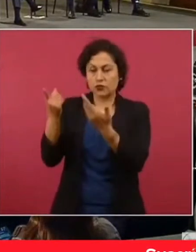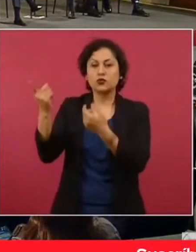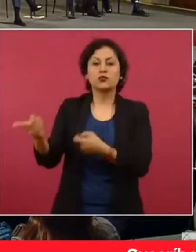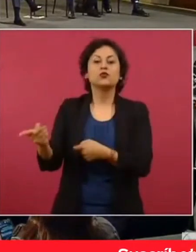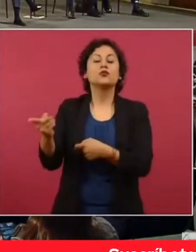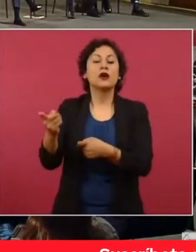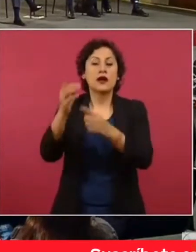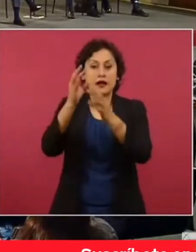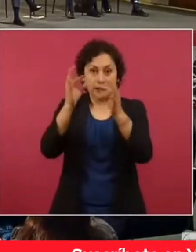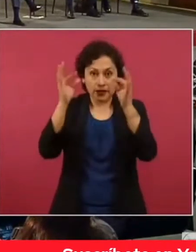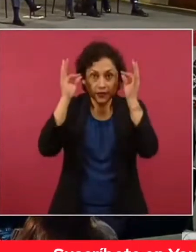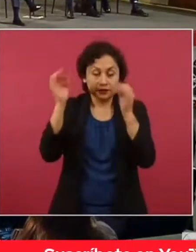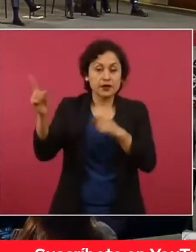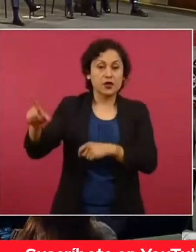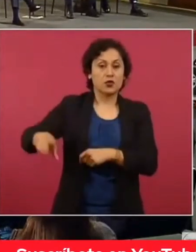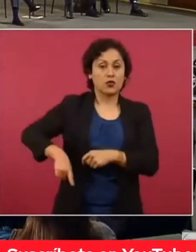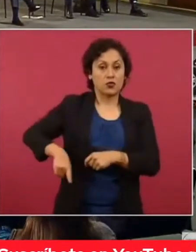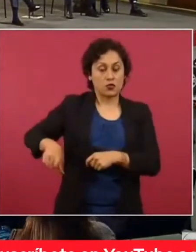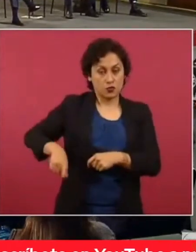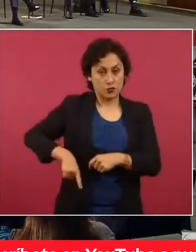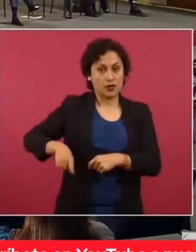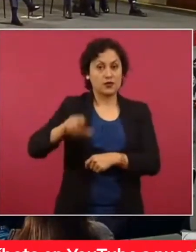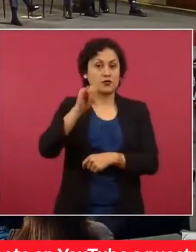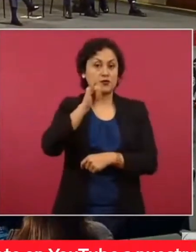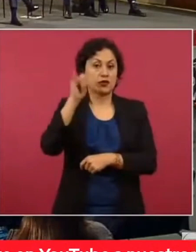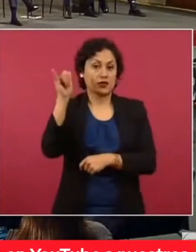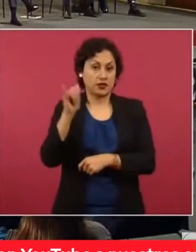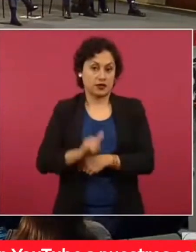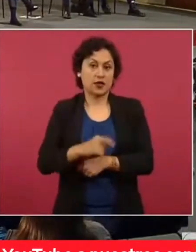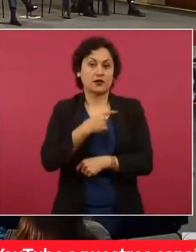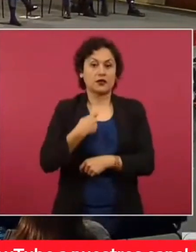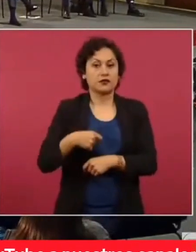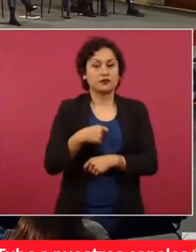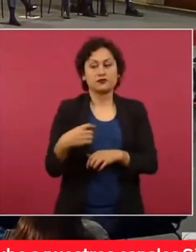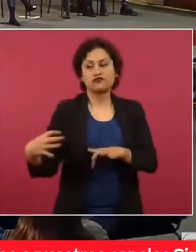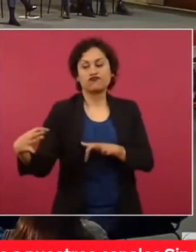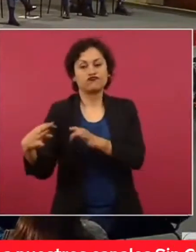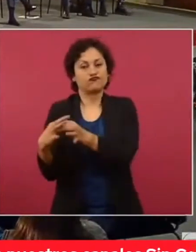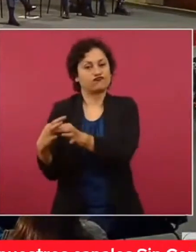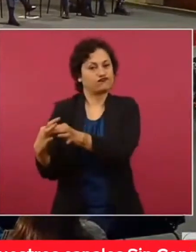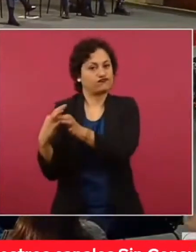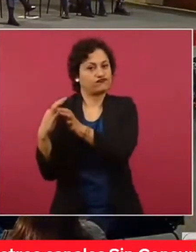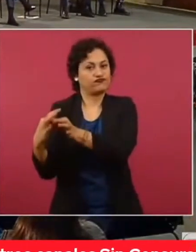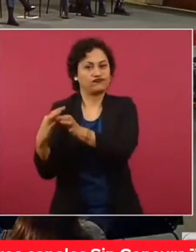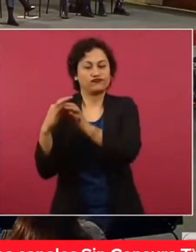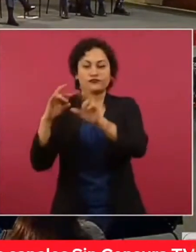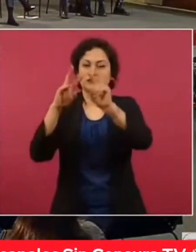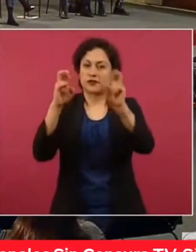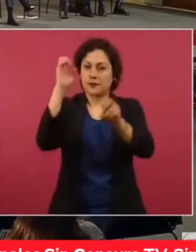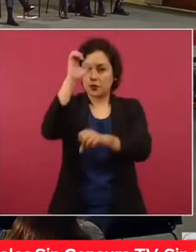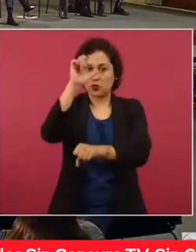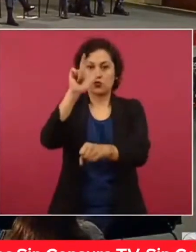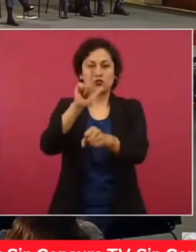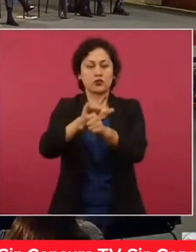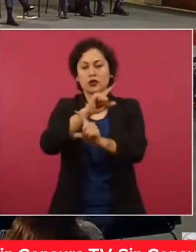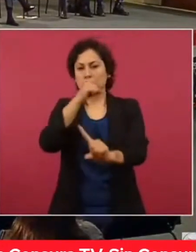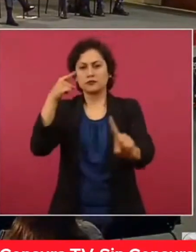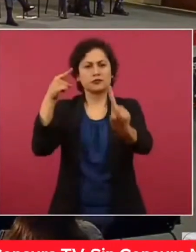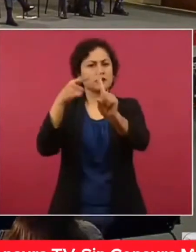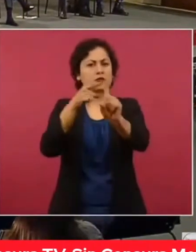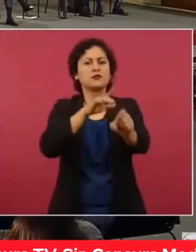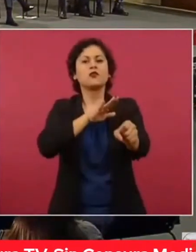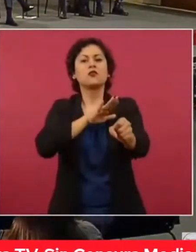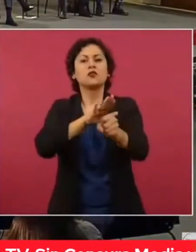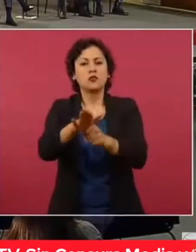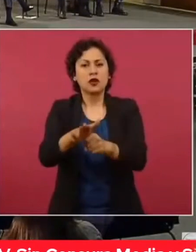Italia, con quien tenemos las más estrechas relaciones culturales para recuperar no solo